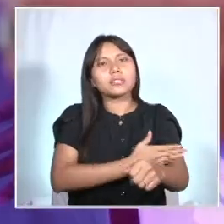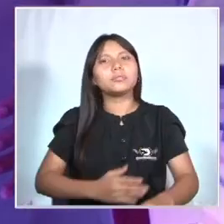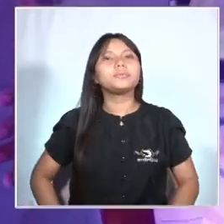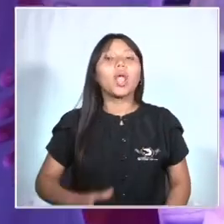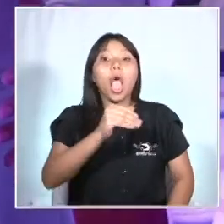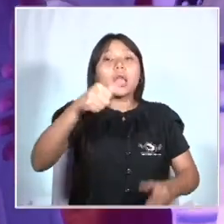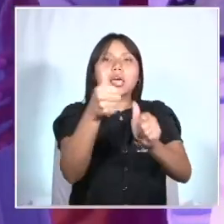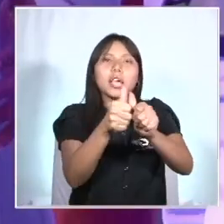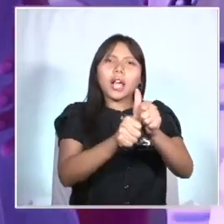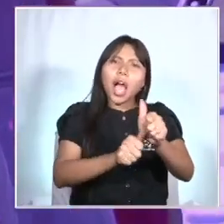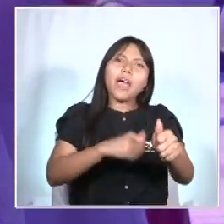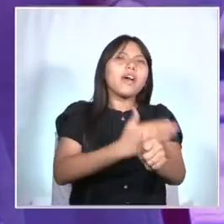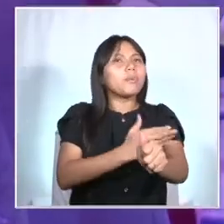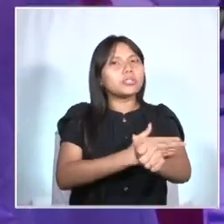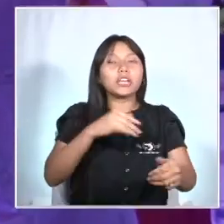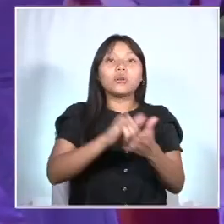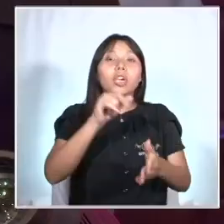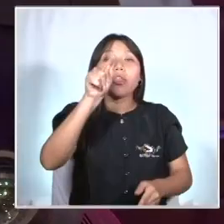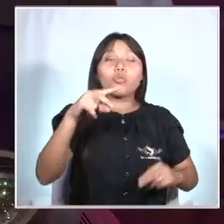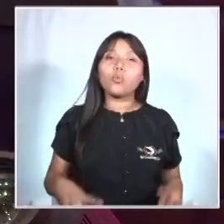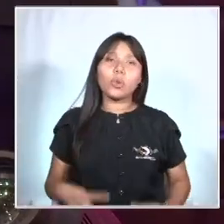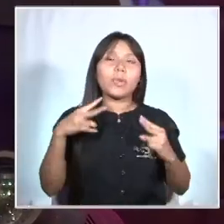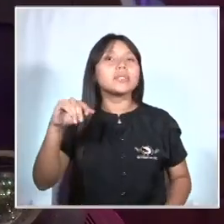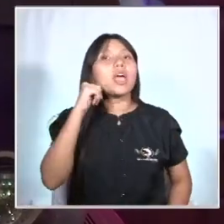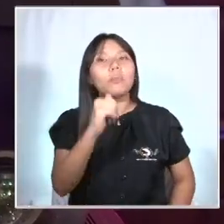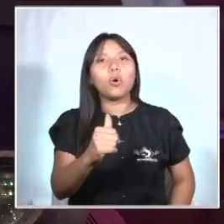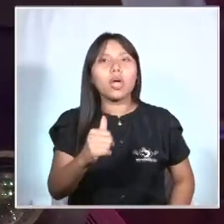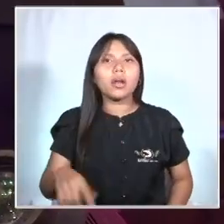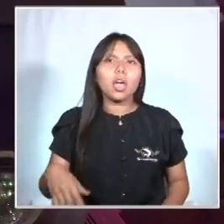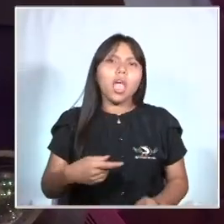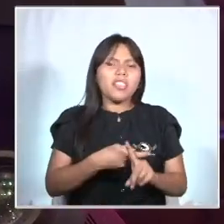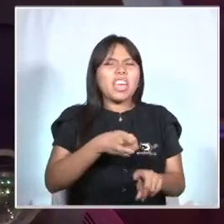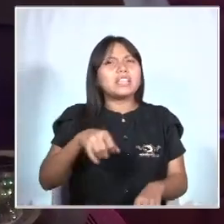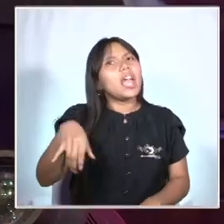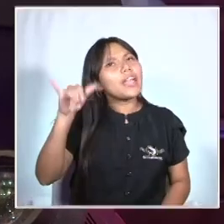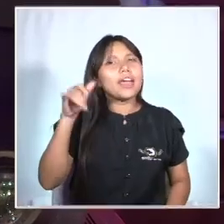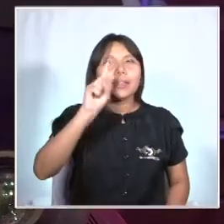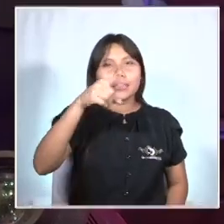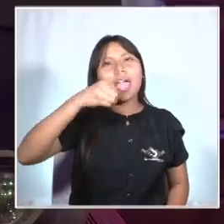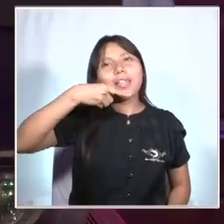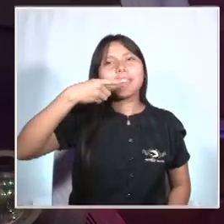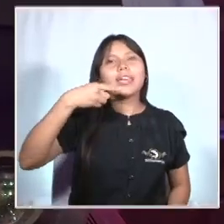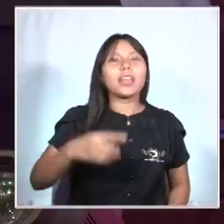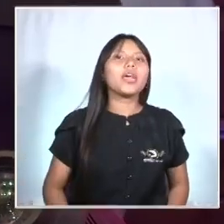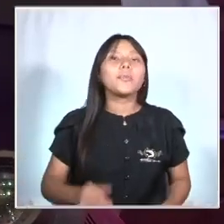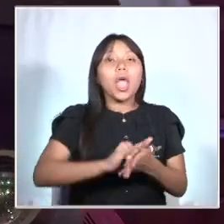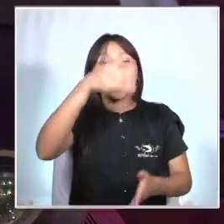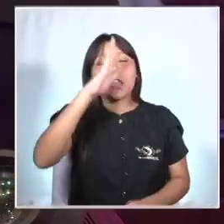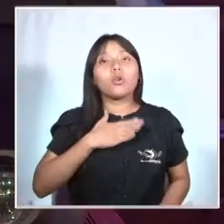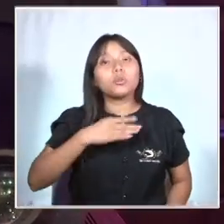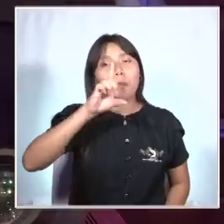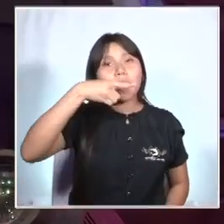Y cada proceso que has vivido, mujer, desde ayer te miré y Dios me dijo,